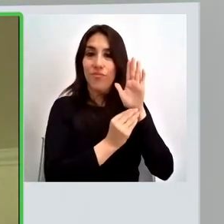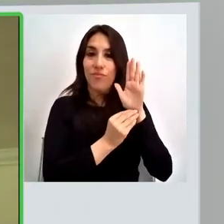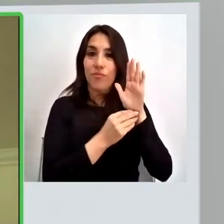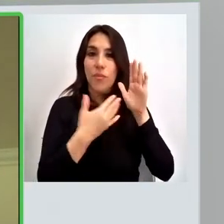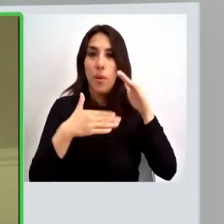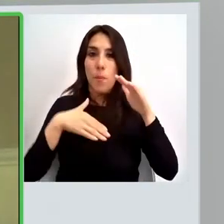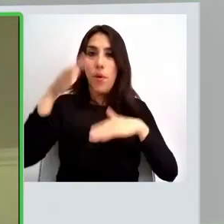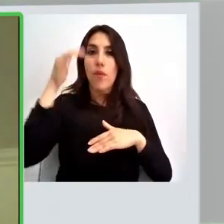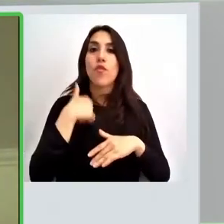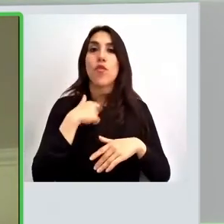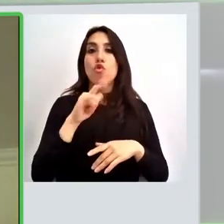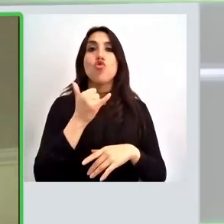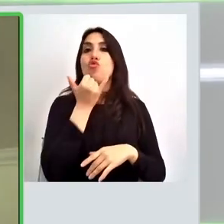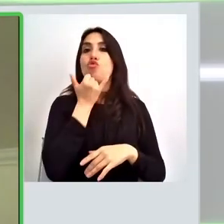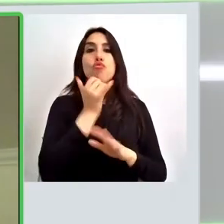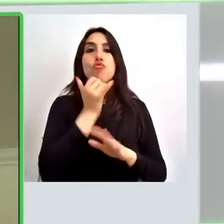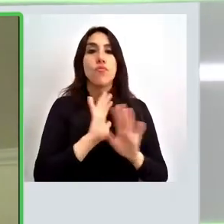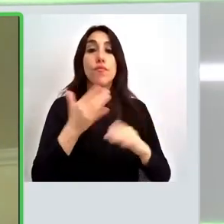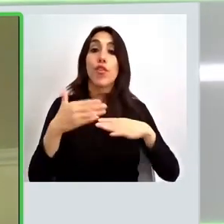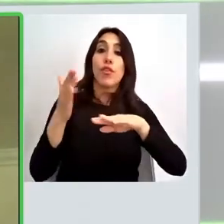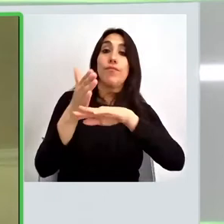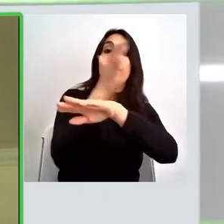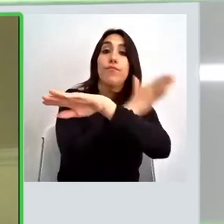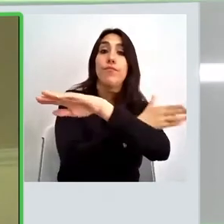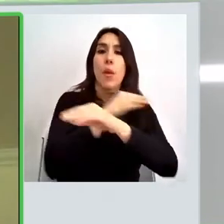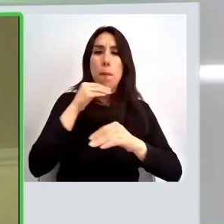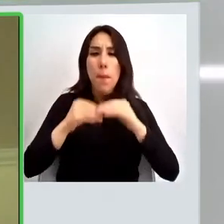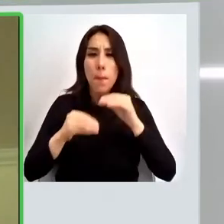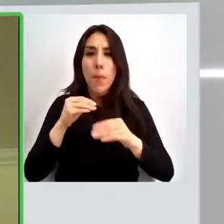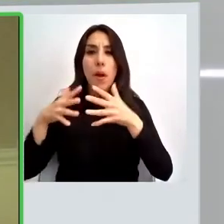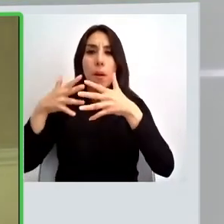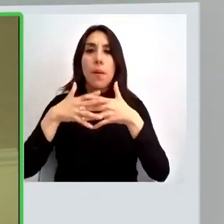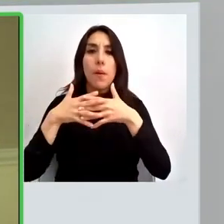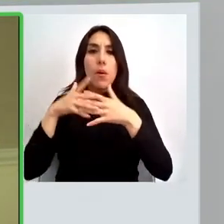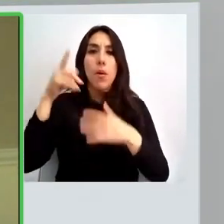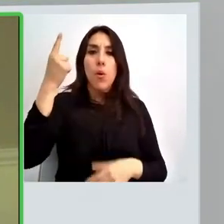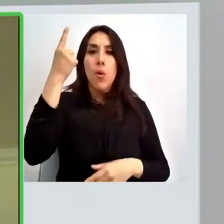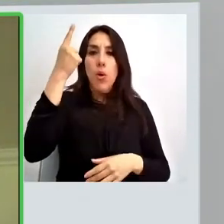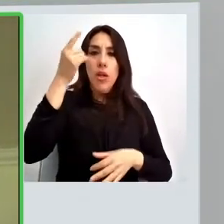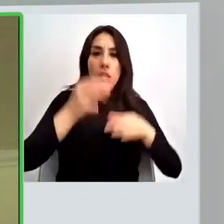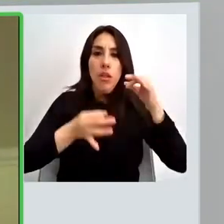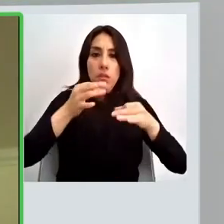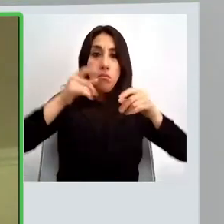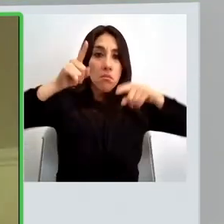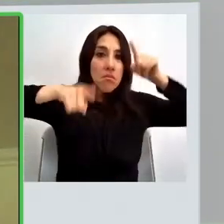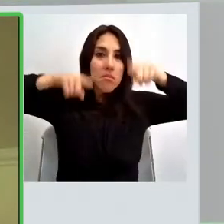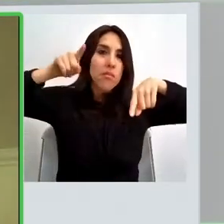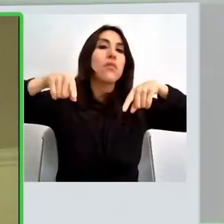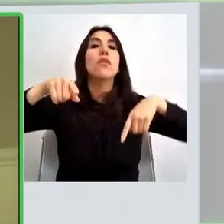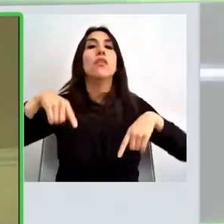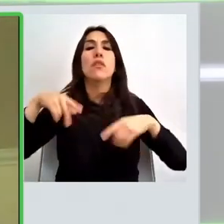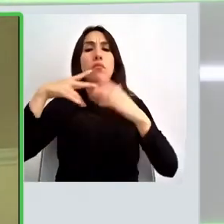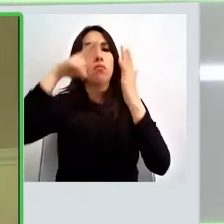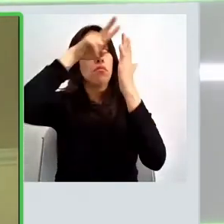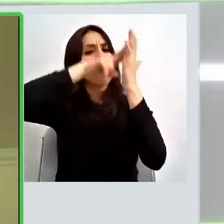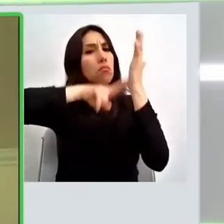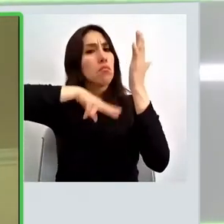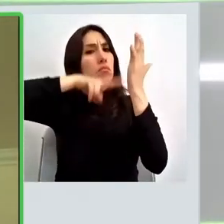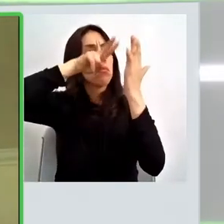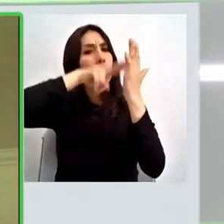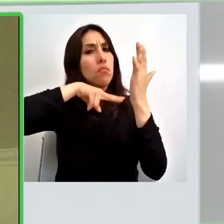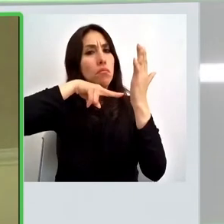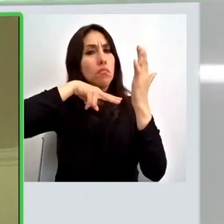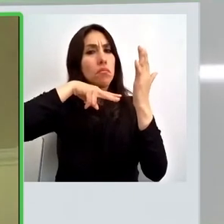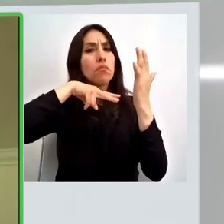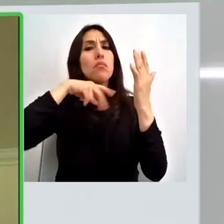eeuu con unos jueces que estaban mal interpretando la información pero tuvieron 18 años